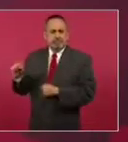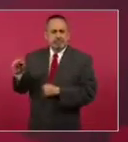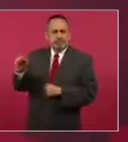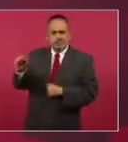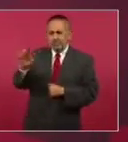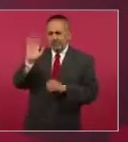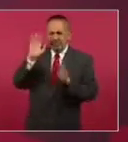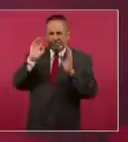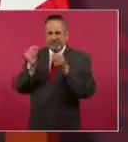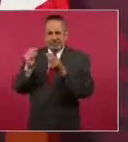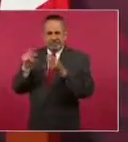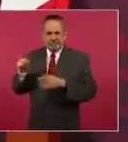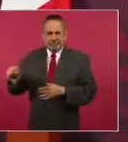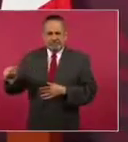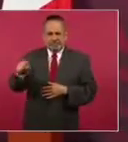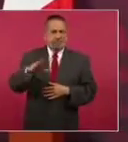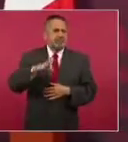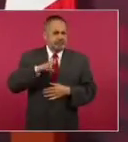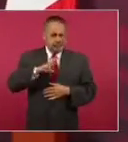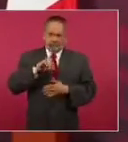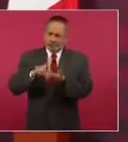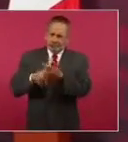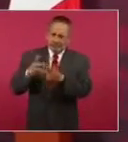varias que ya existen,